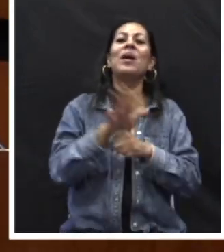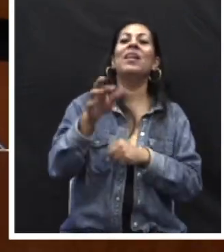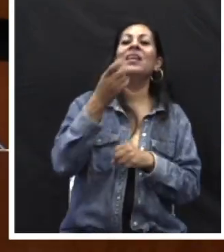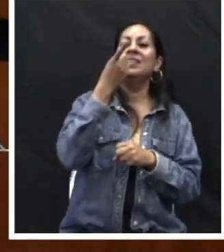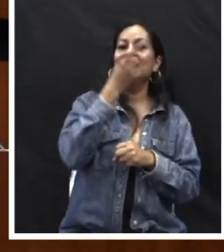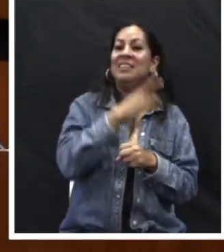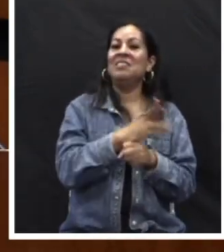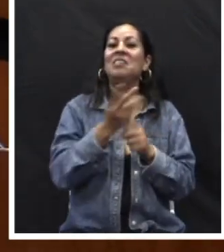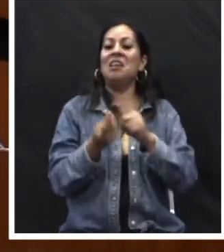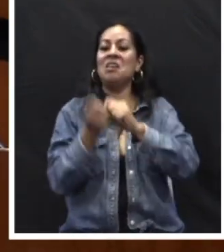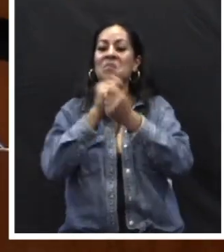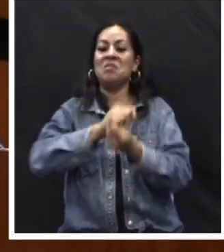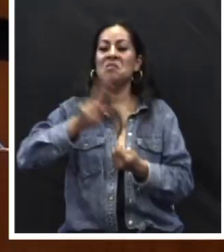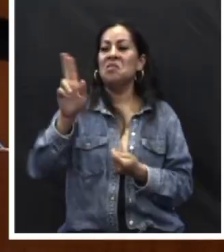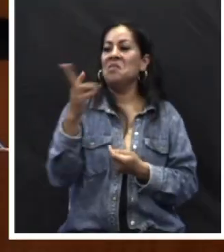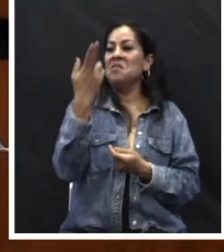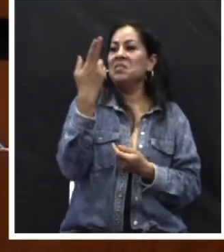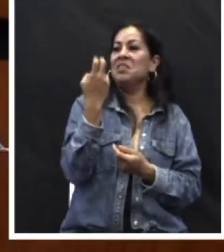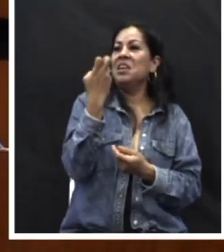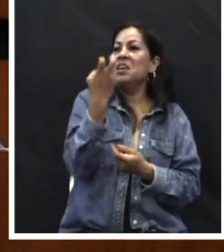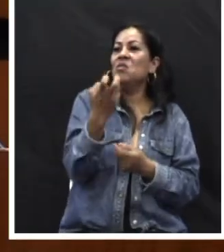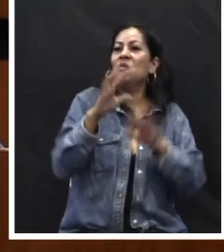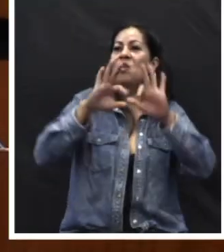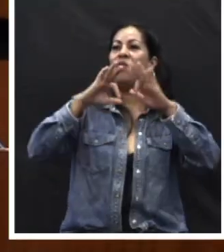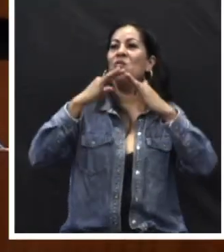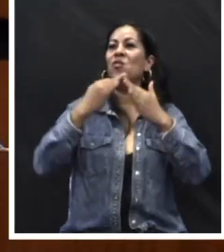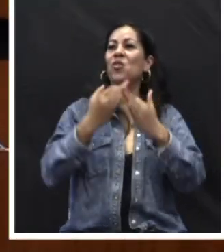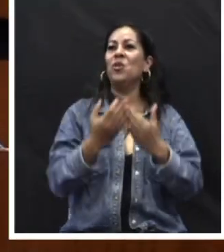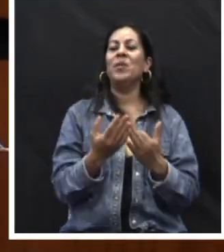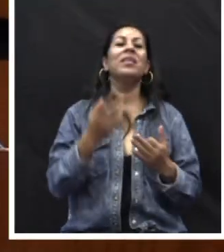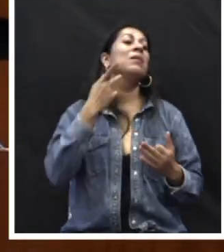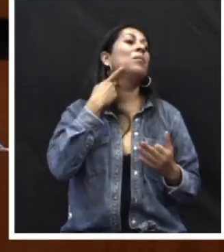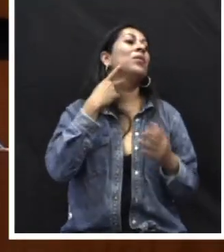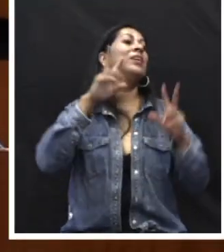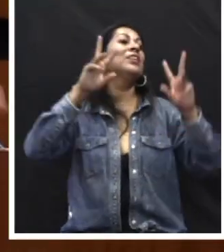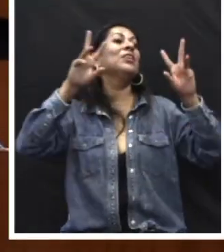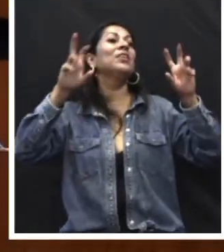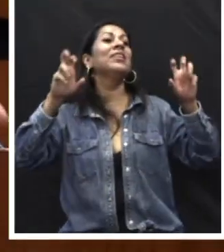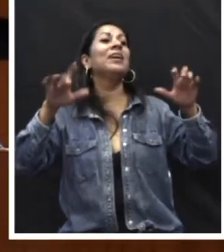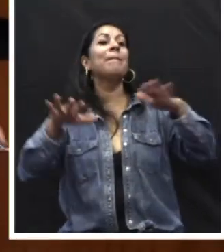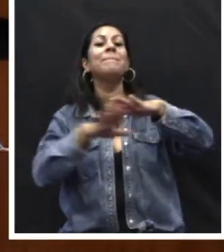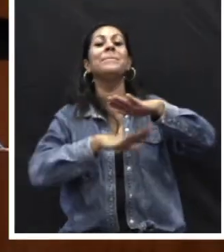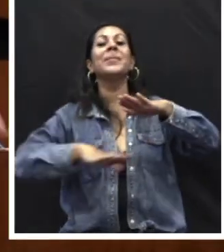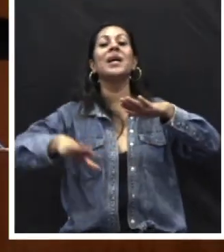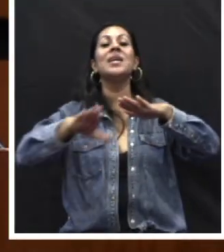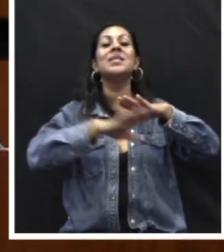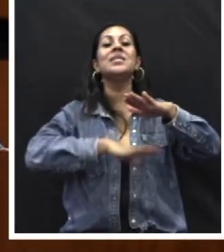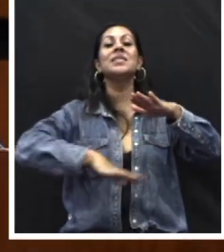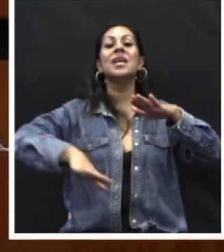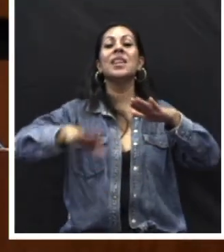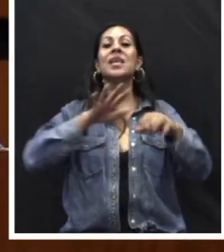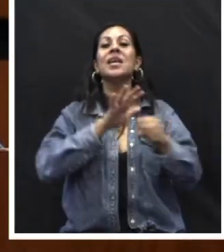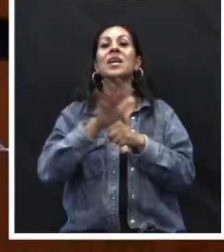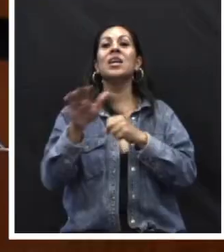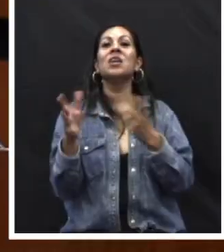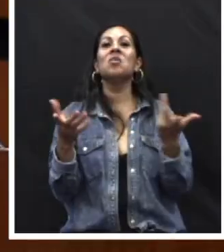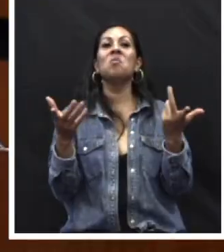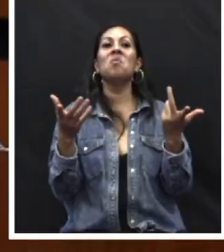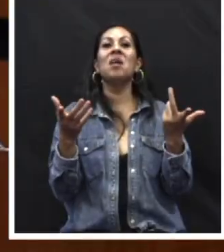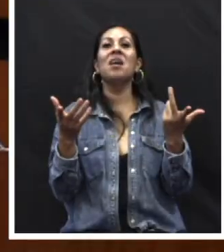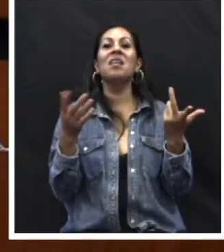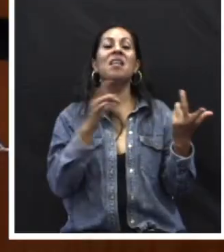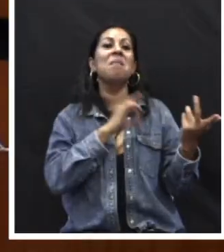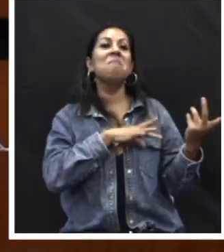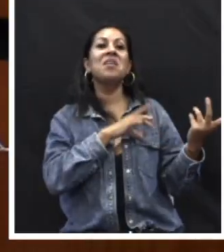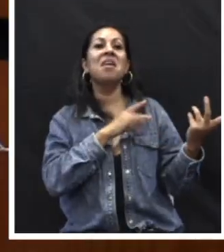rector ha convertido a la universidad en una estructura de poder político, basada en la cooptación, el clientelismo y